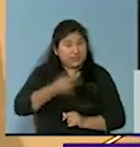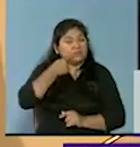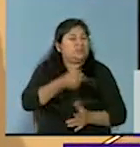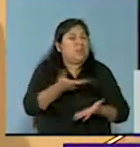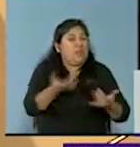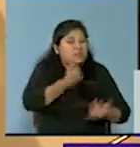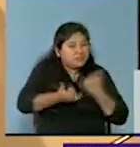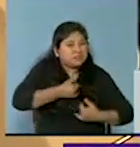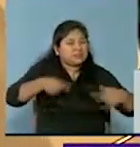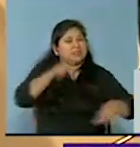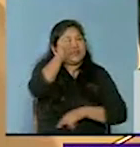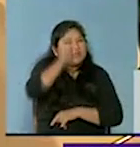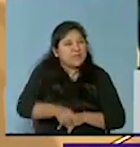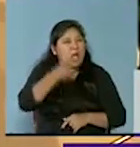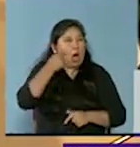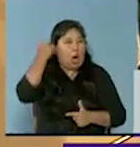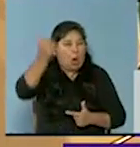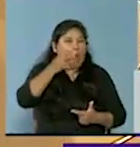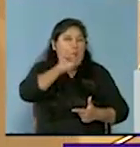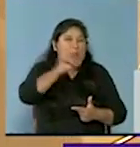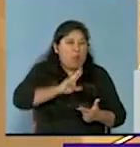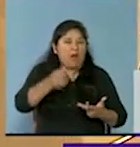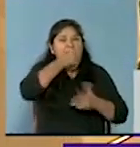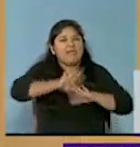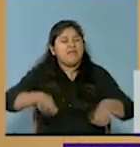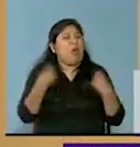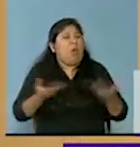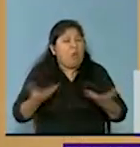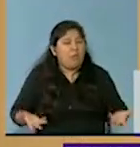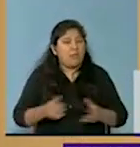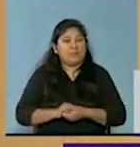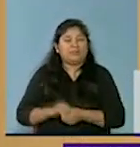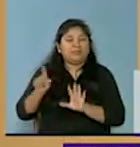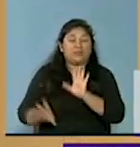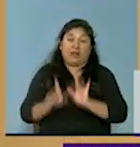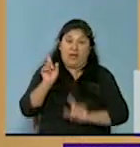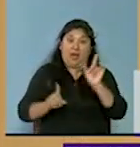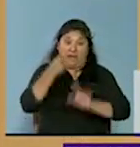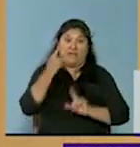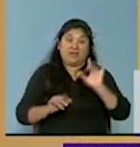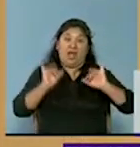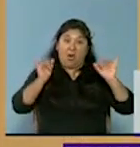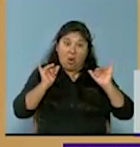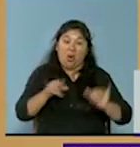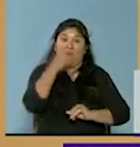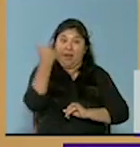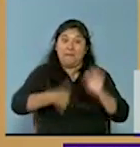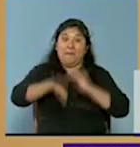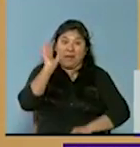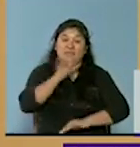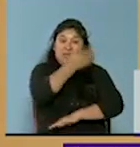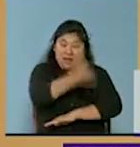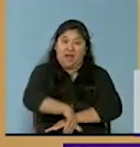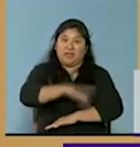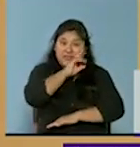hay chicos hay mujeres buenos y cada vez se ve se observa más gente joven en la calle ni si